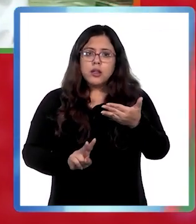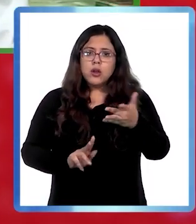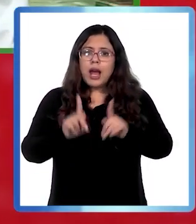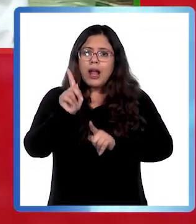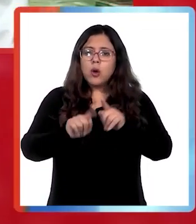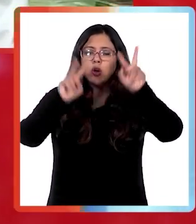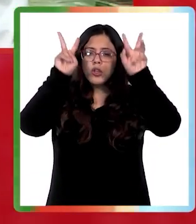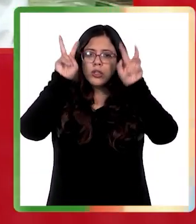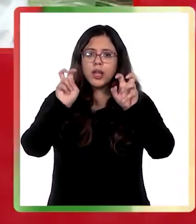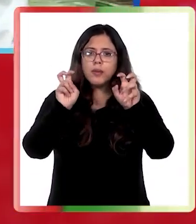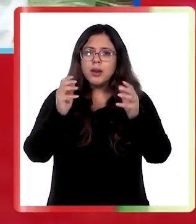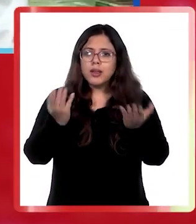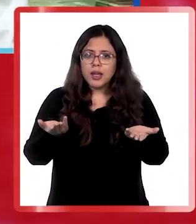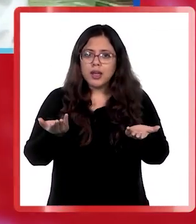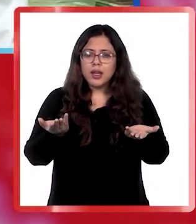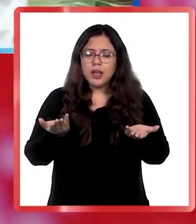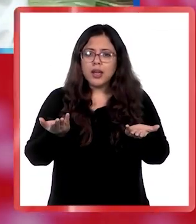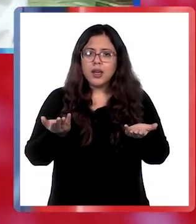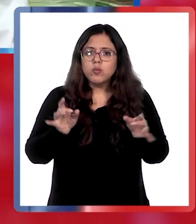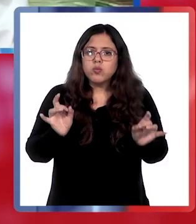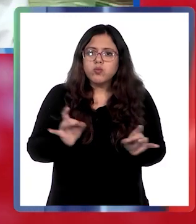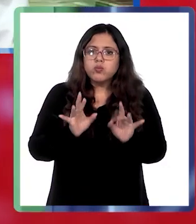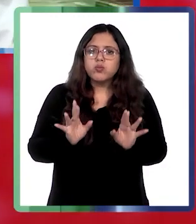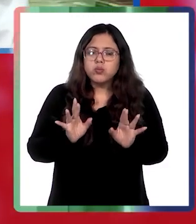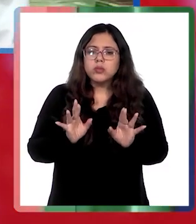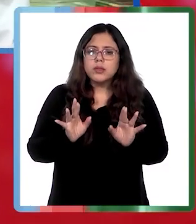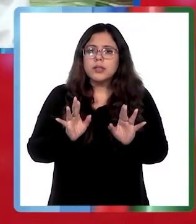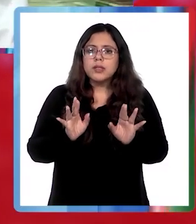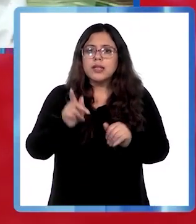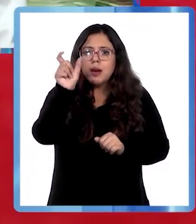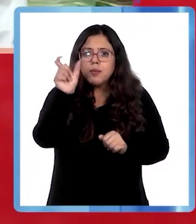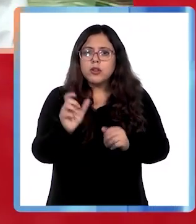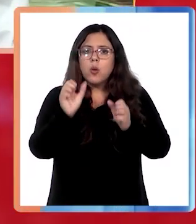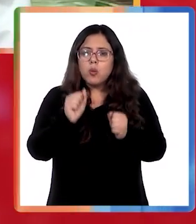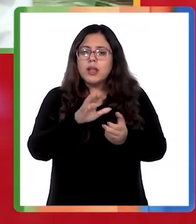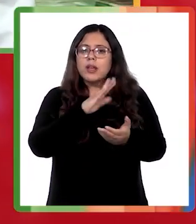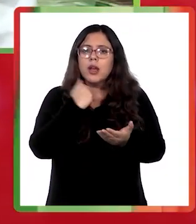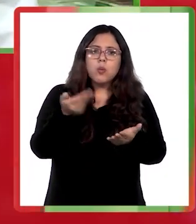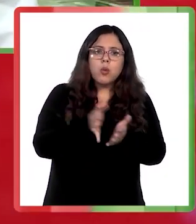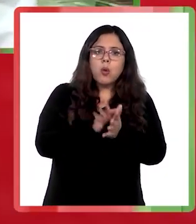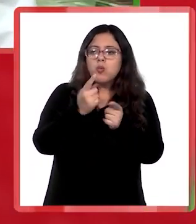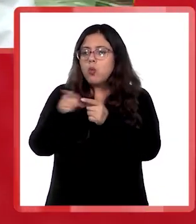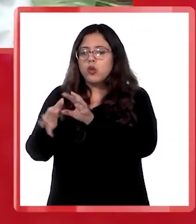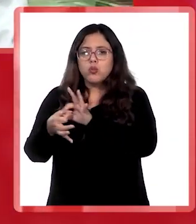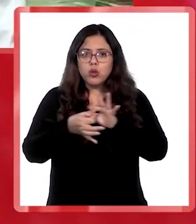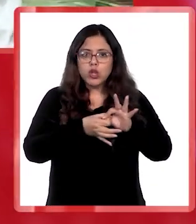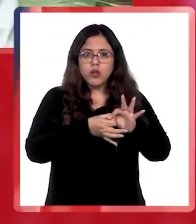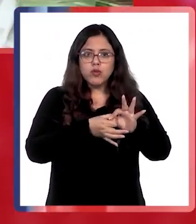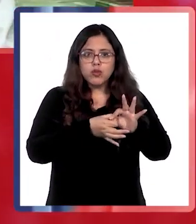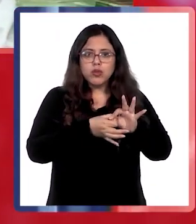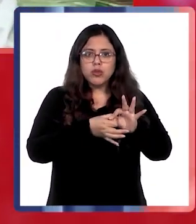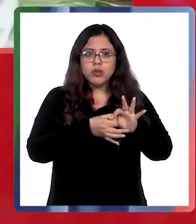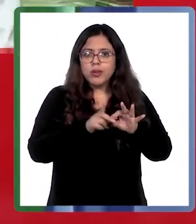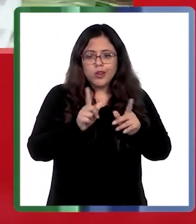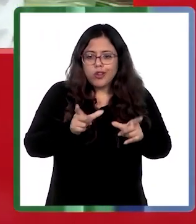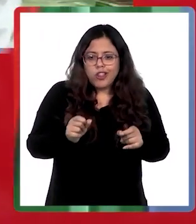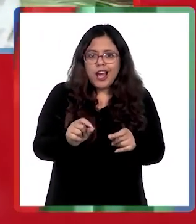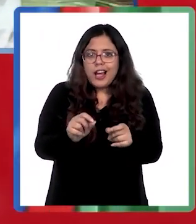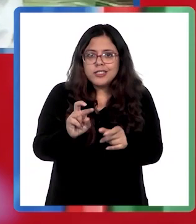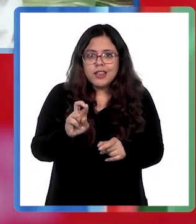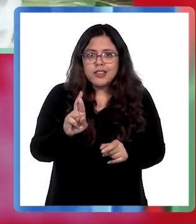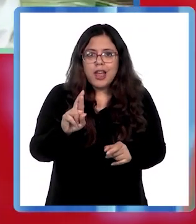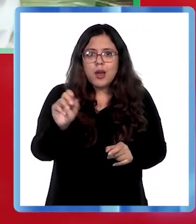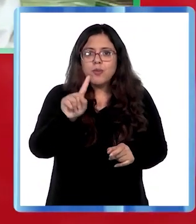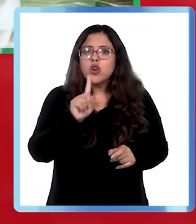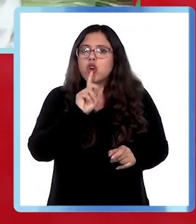que es incluso más probable que el paciente se muera por otra razón que no sea el cáncer de próstata y pueda vivir perfectamente